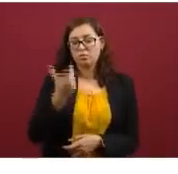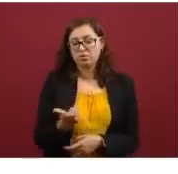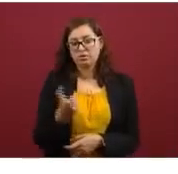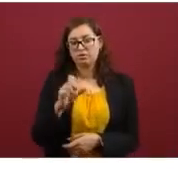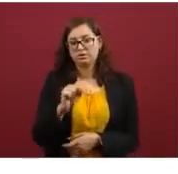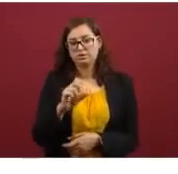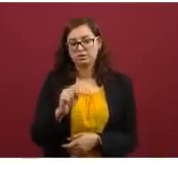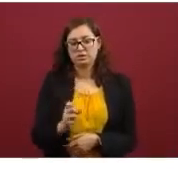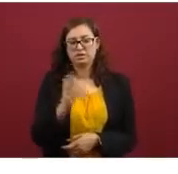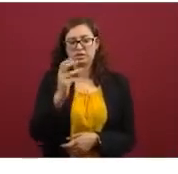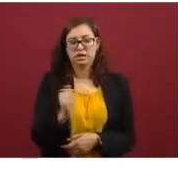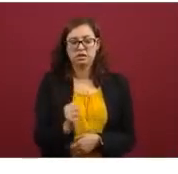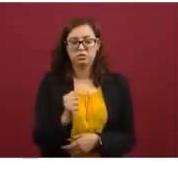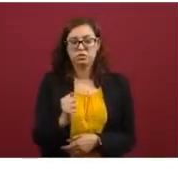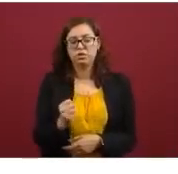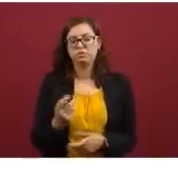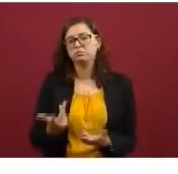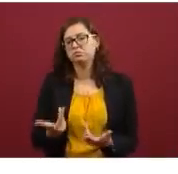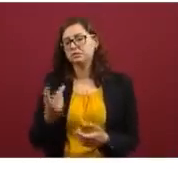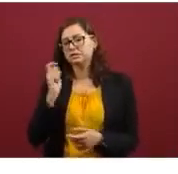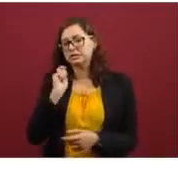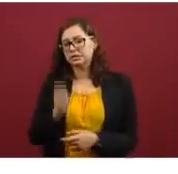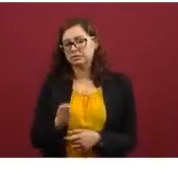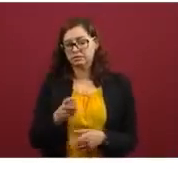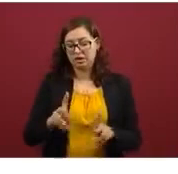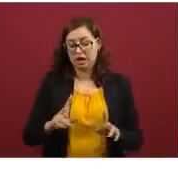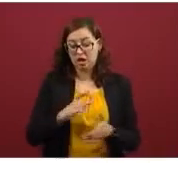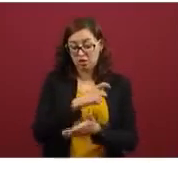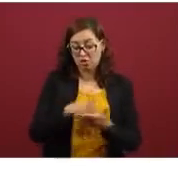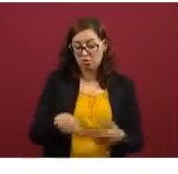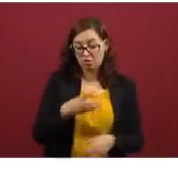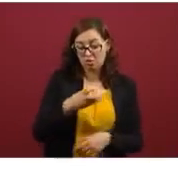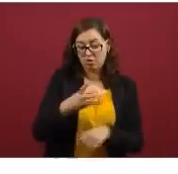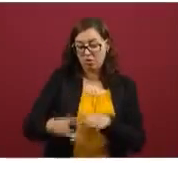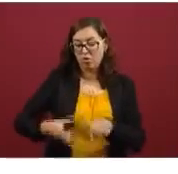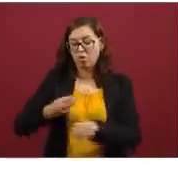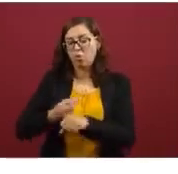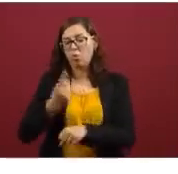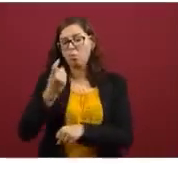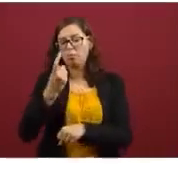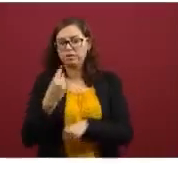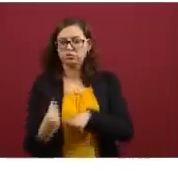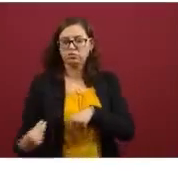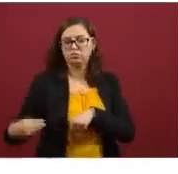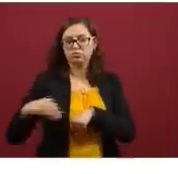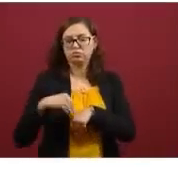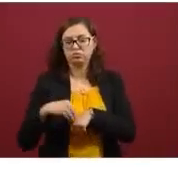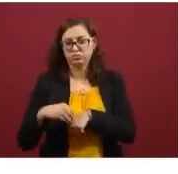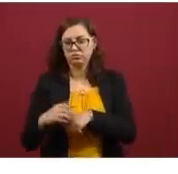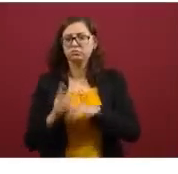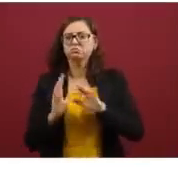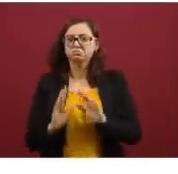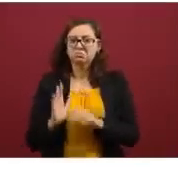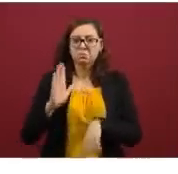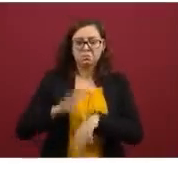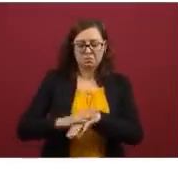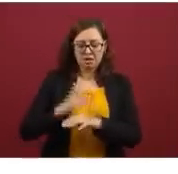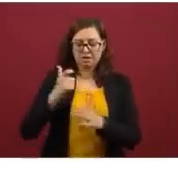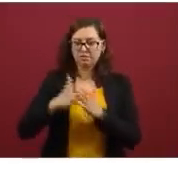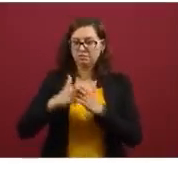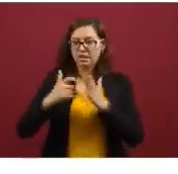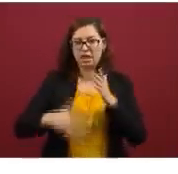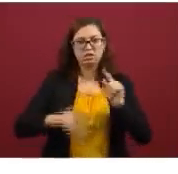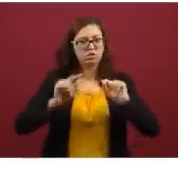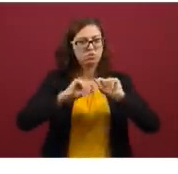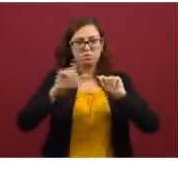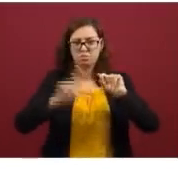pesos con 69 centavos, un margen de 1 peso con 71 centavos. Ellos son los que tienen el margen más bajo en todo el